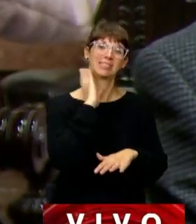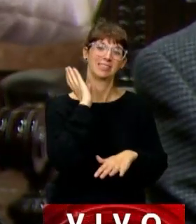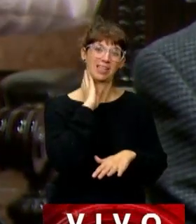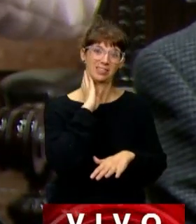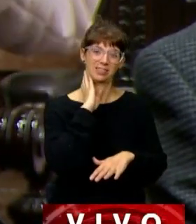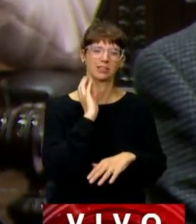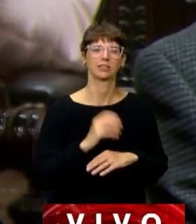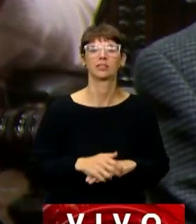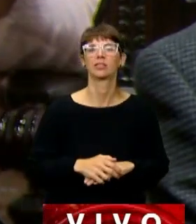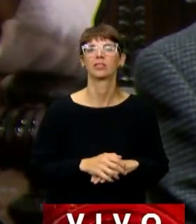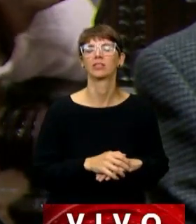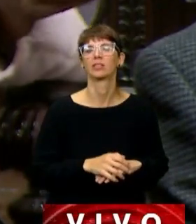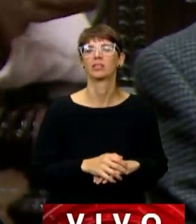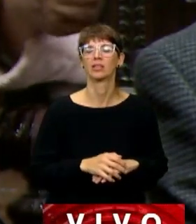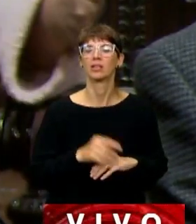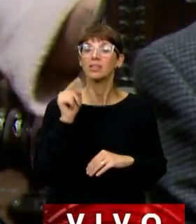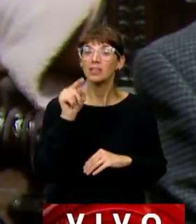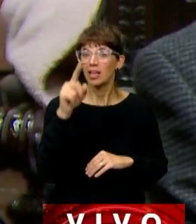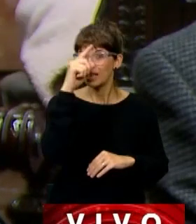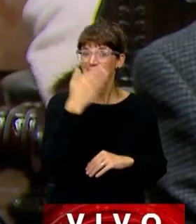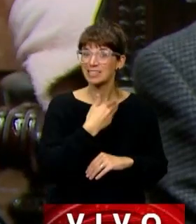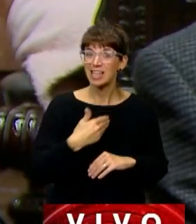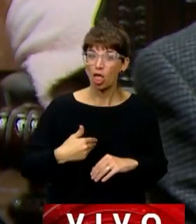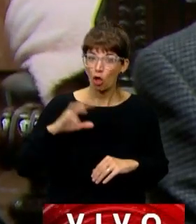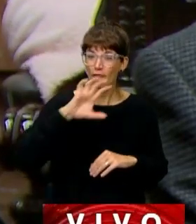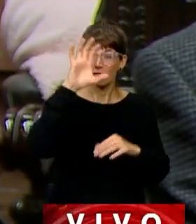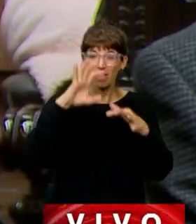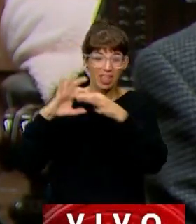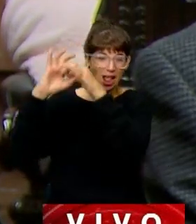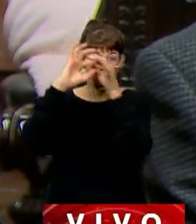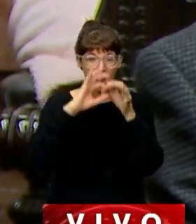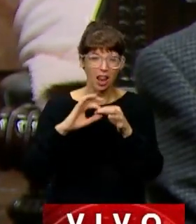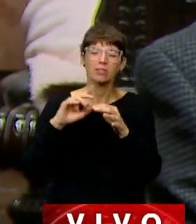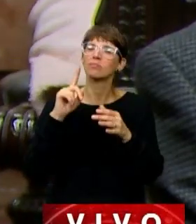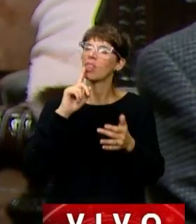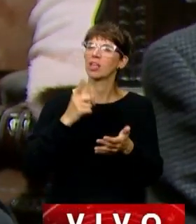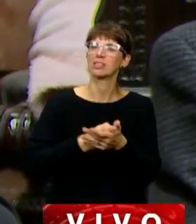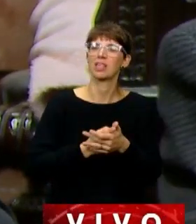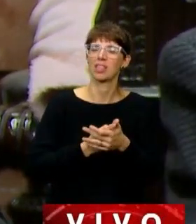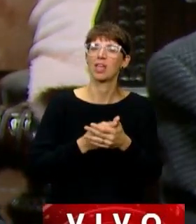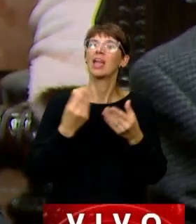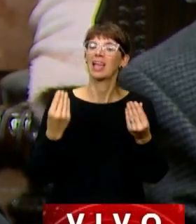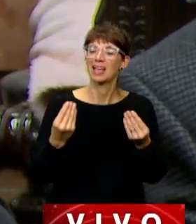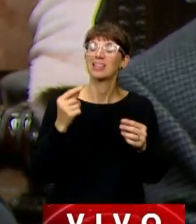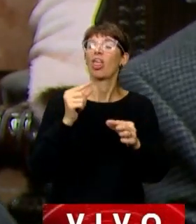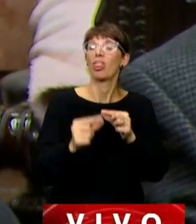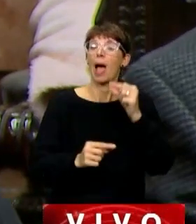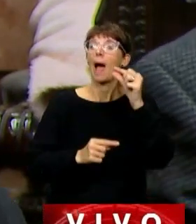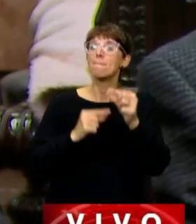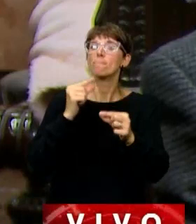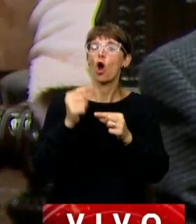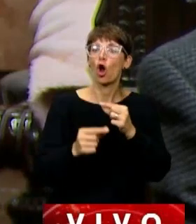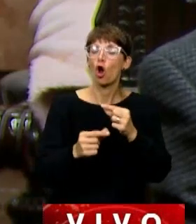cual el Estado federal resuelve abandonar de manera gradual